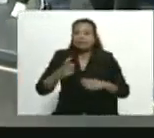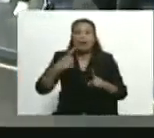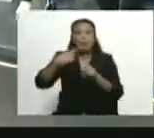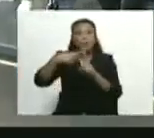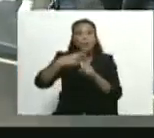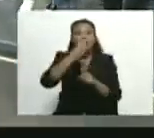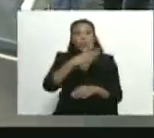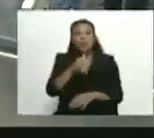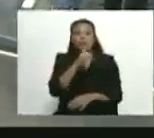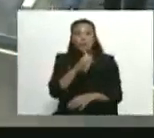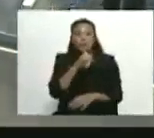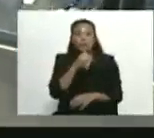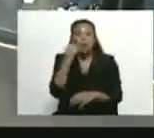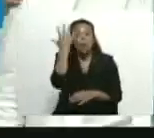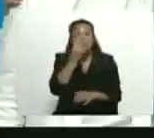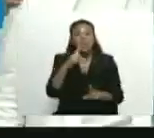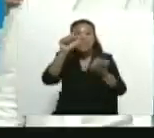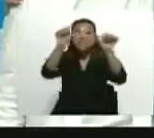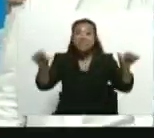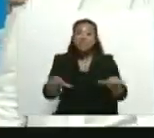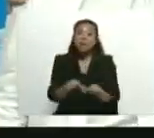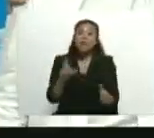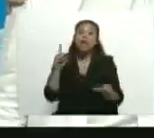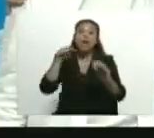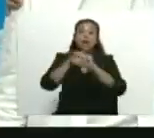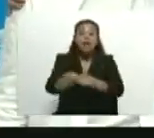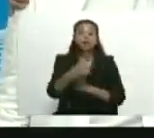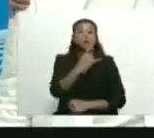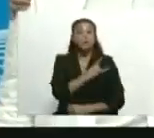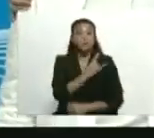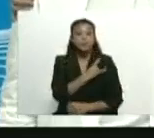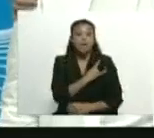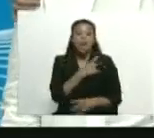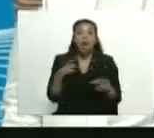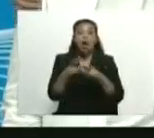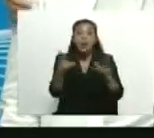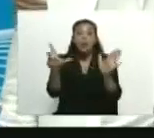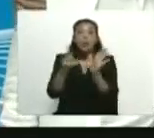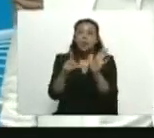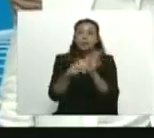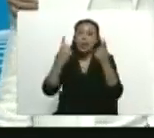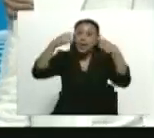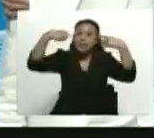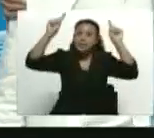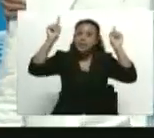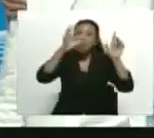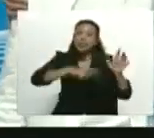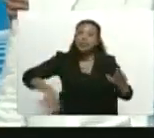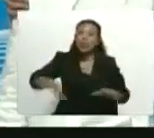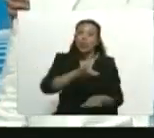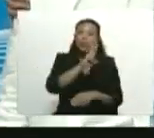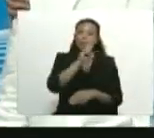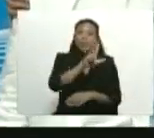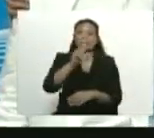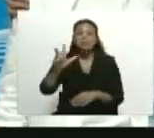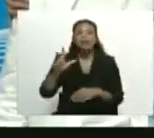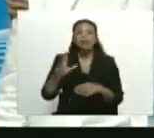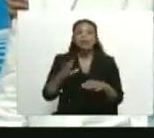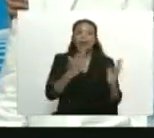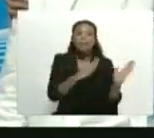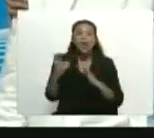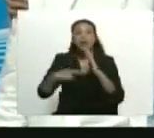para la juventud, Sistema Nacional de Ingresos, las rumbas exitosas en el país, el plan